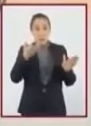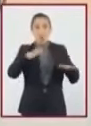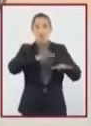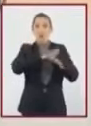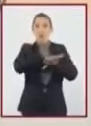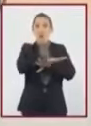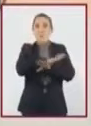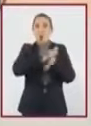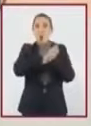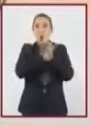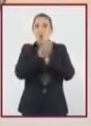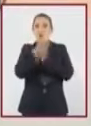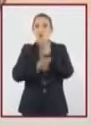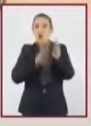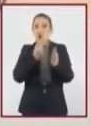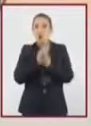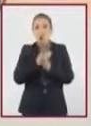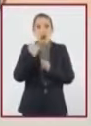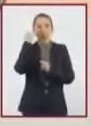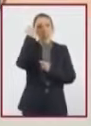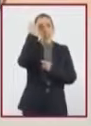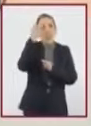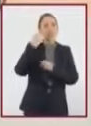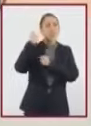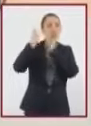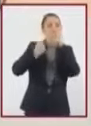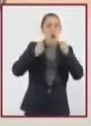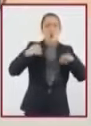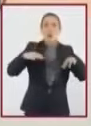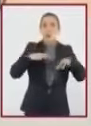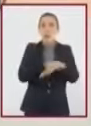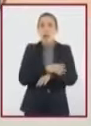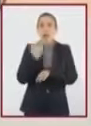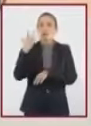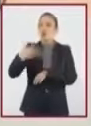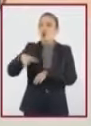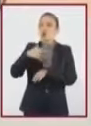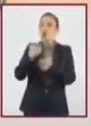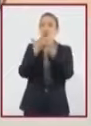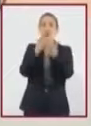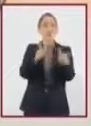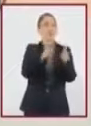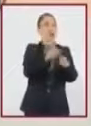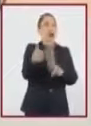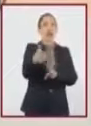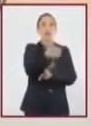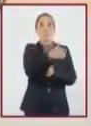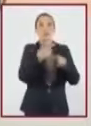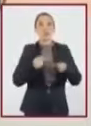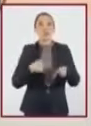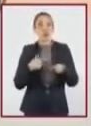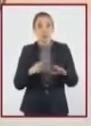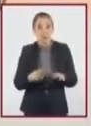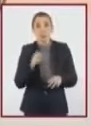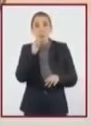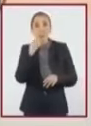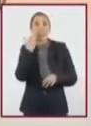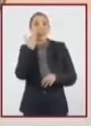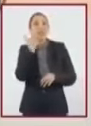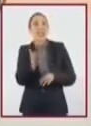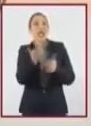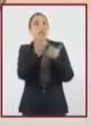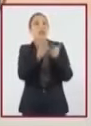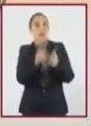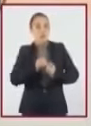transformó. Se cuestionaron creencias y tradiciones y se buscó la libertad de cada individuo. Se buscó también la libertad